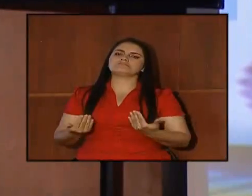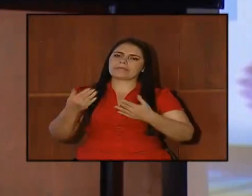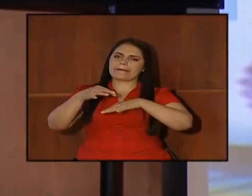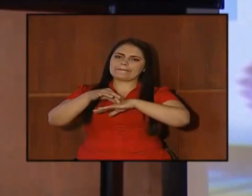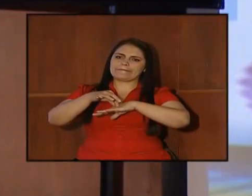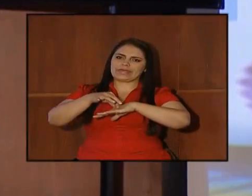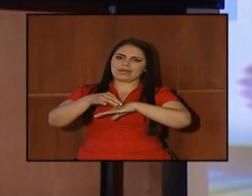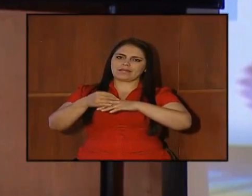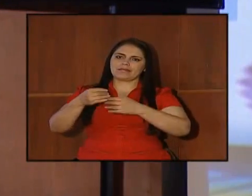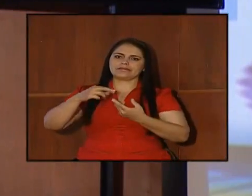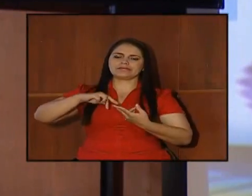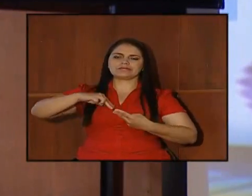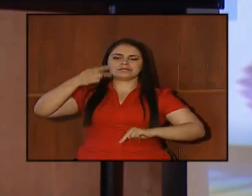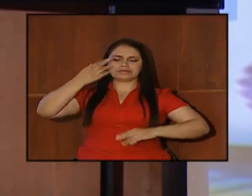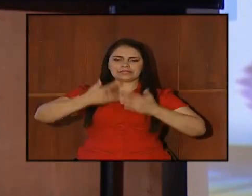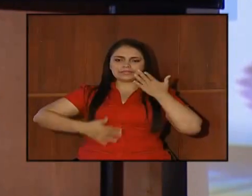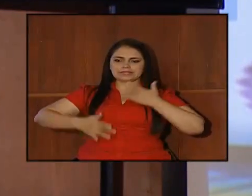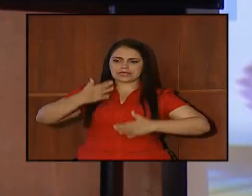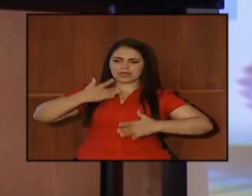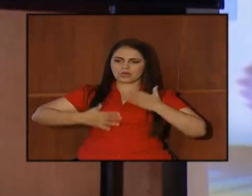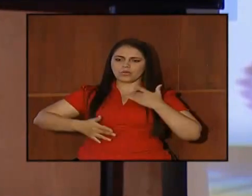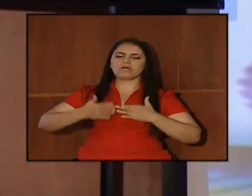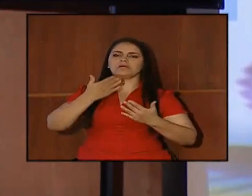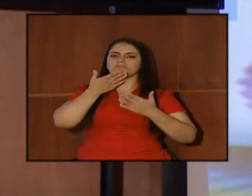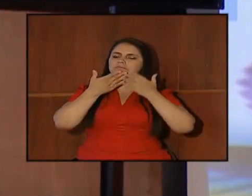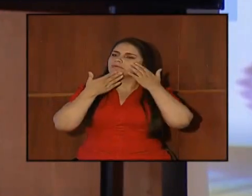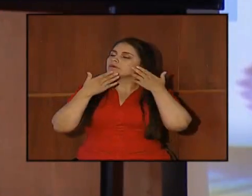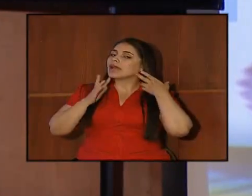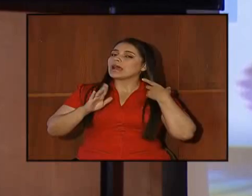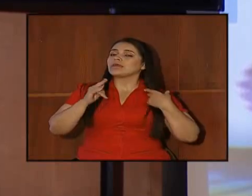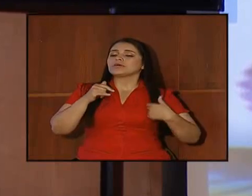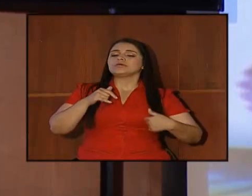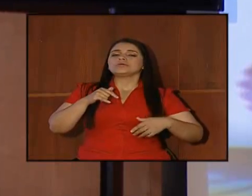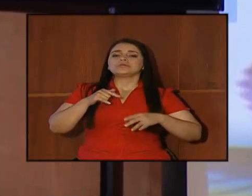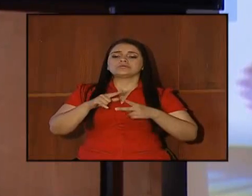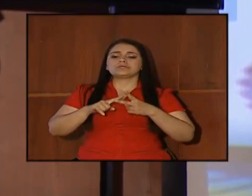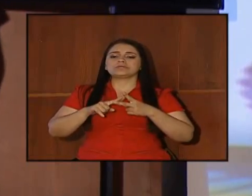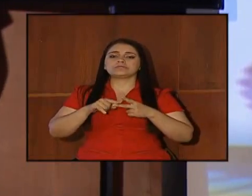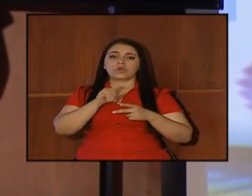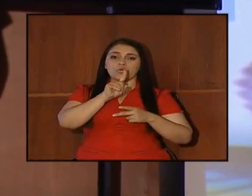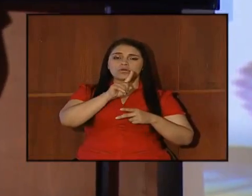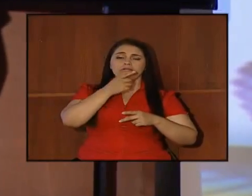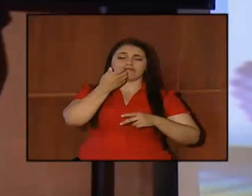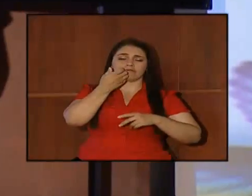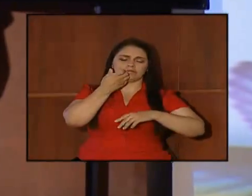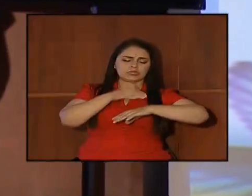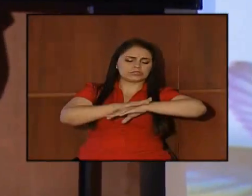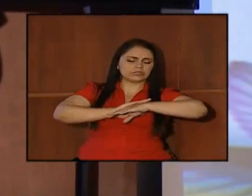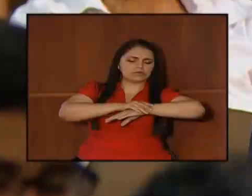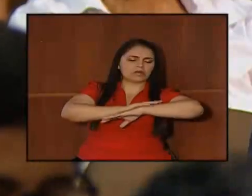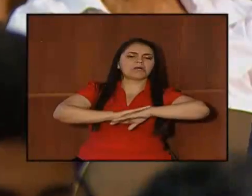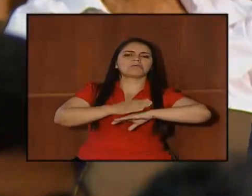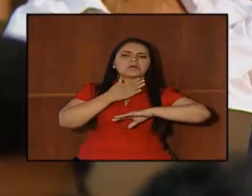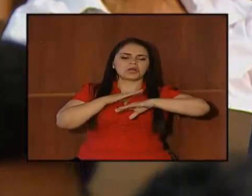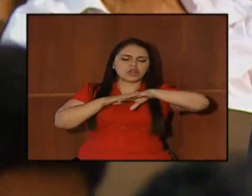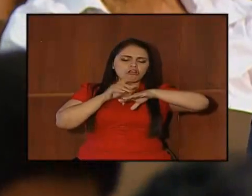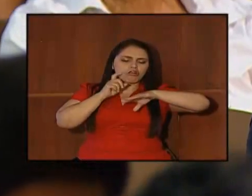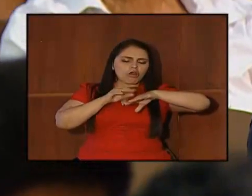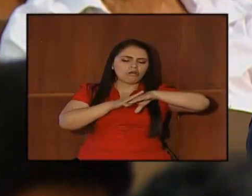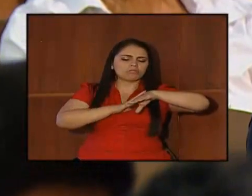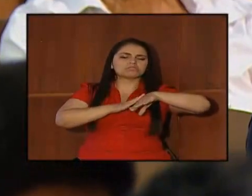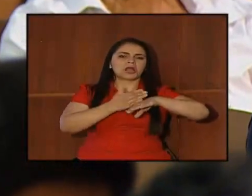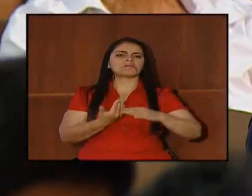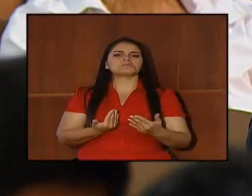la circulación donde el paciente está apoyando, y si el paciente tiene una úlcera por presión grado 1, cuando está enrojecido, pues ayuda a que esa zona